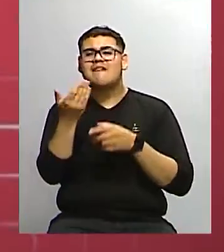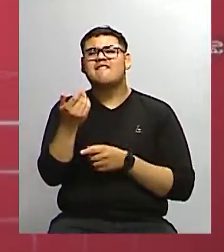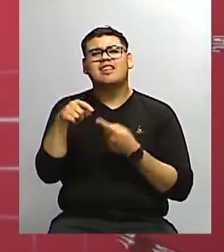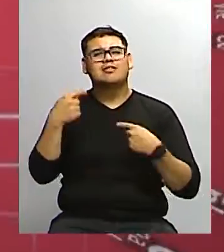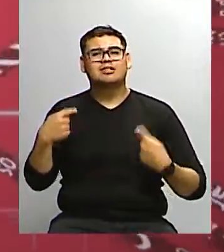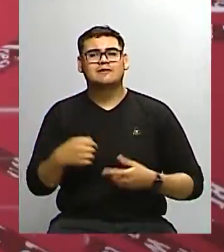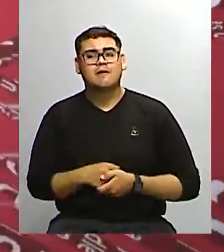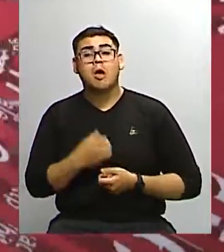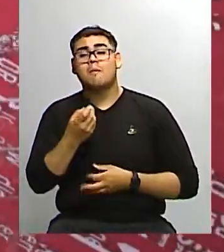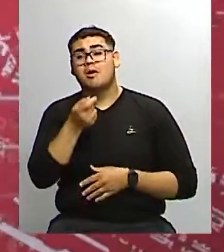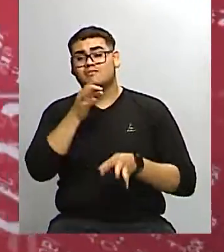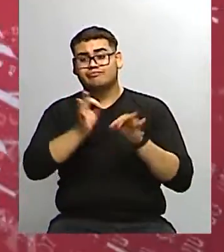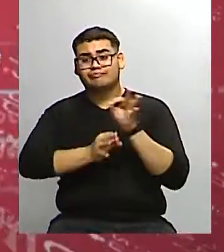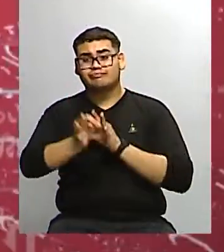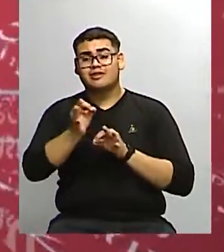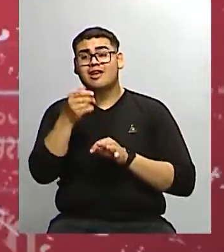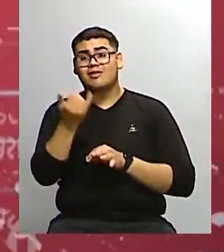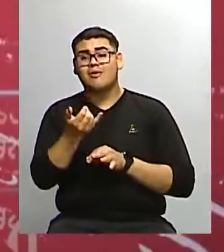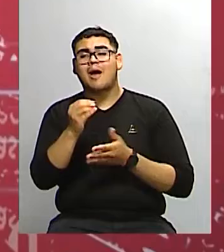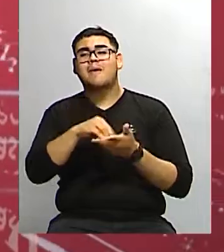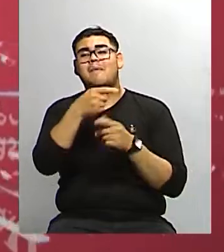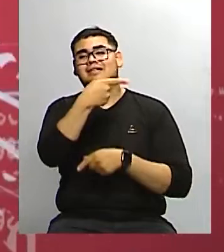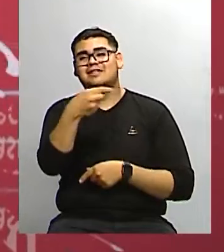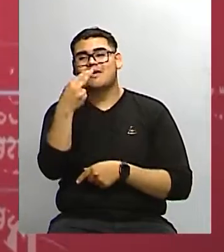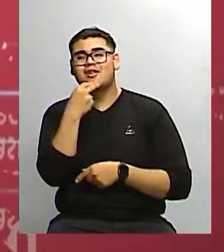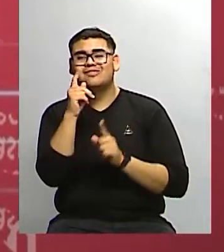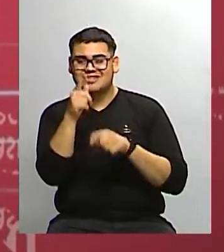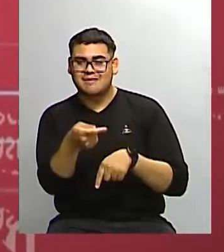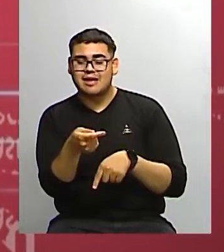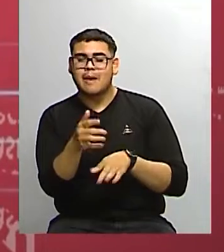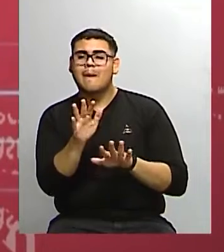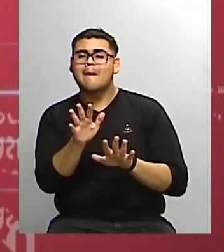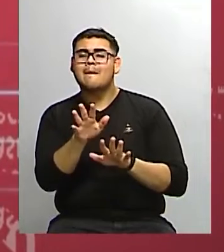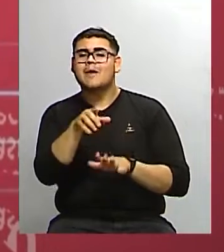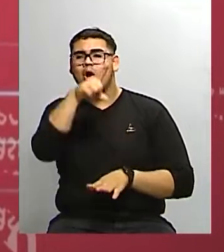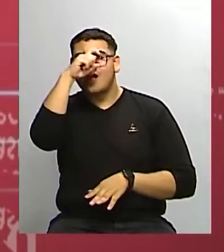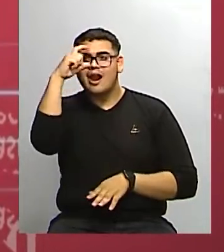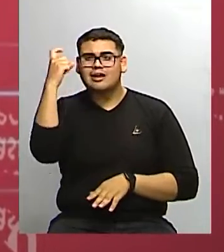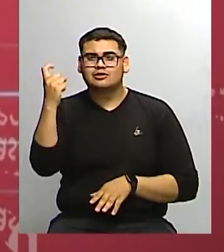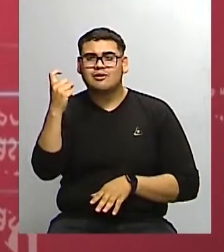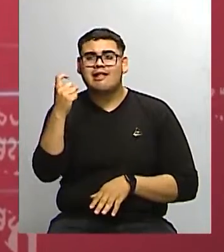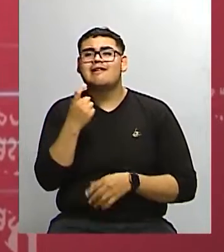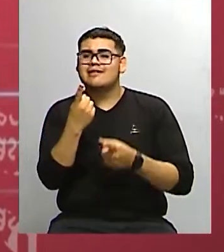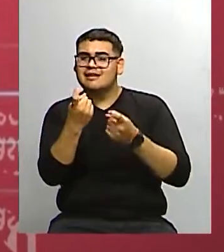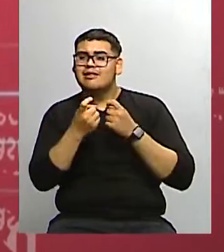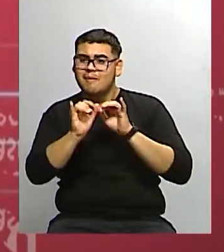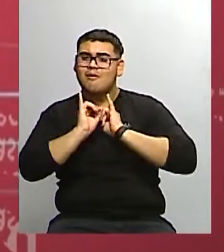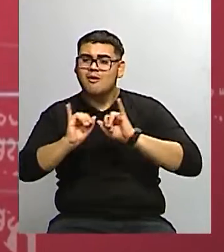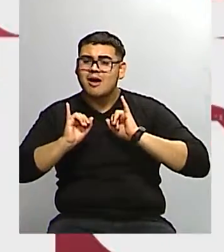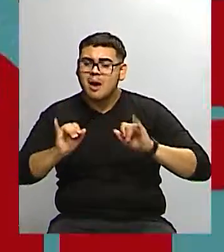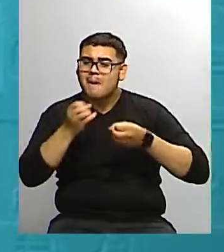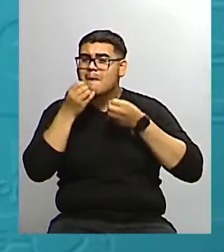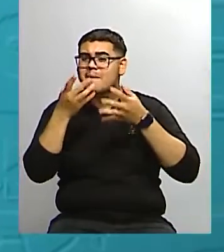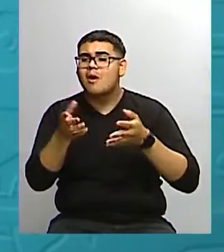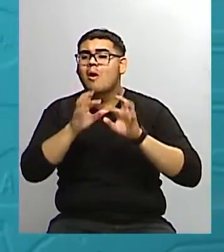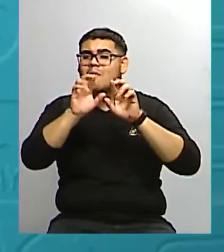proyecto y la Semana Rosa viene a sumar, pero ¿usted entiende que a nivel nacional se necesitan mejores campañas, mejores programas